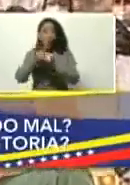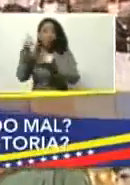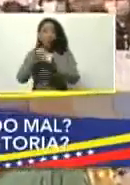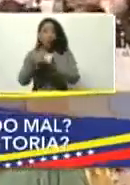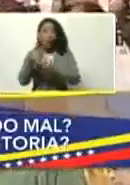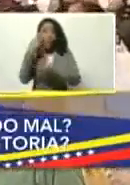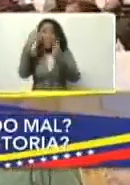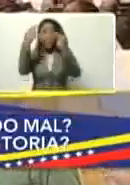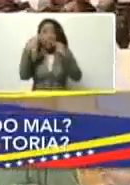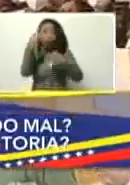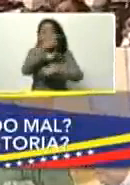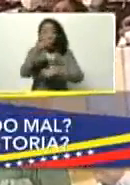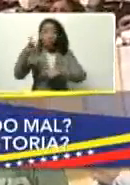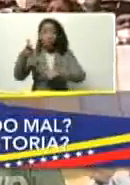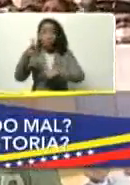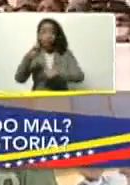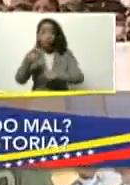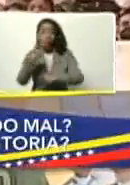espían a la gente.